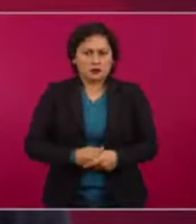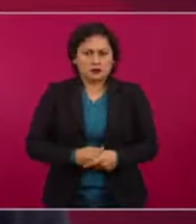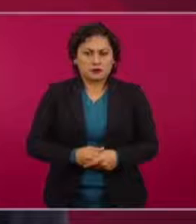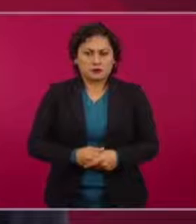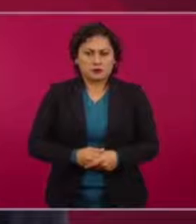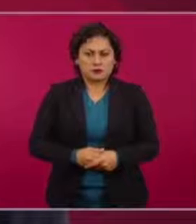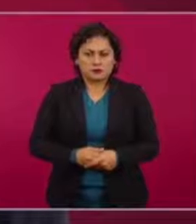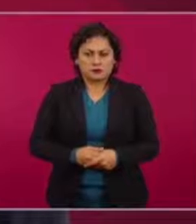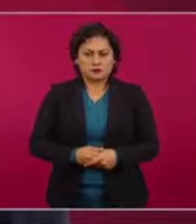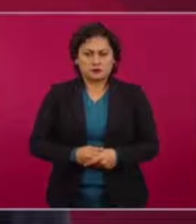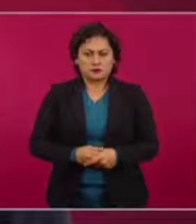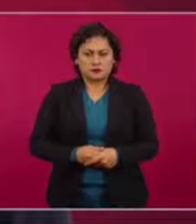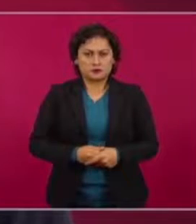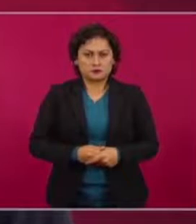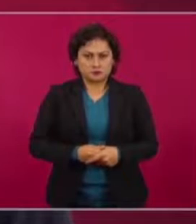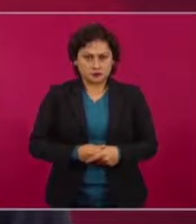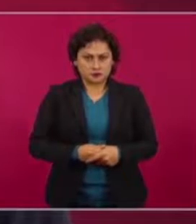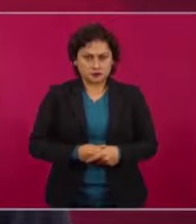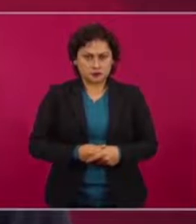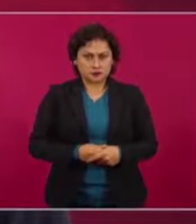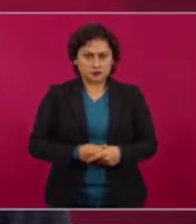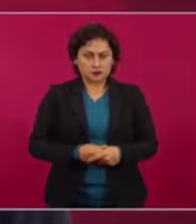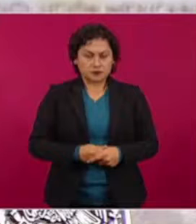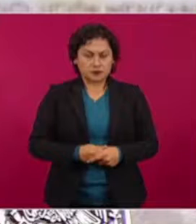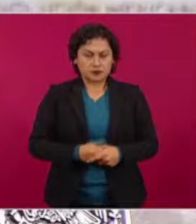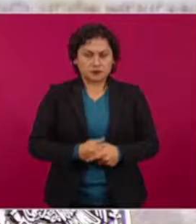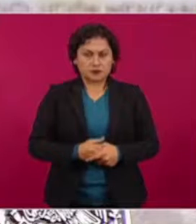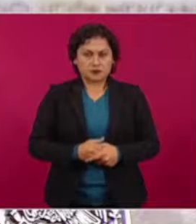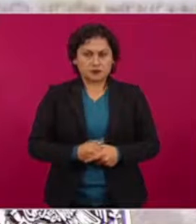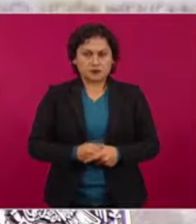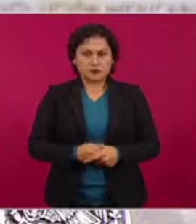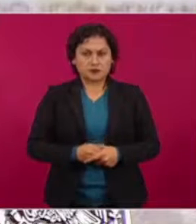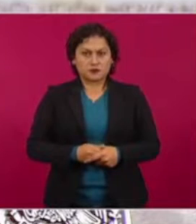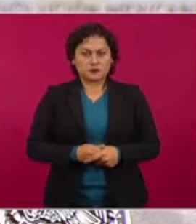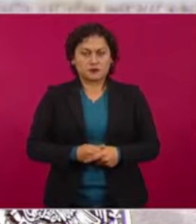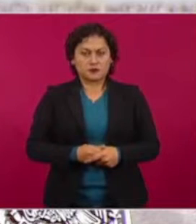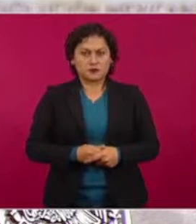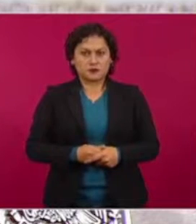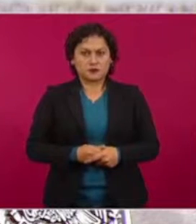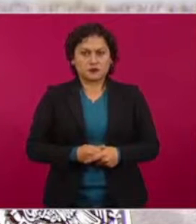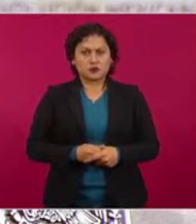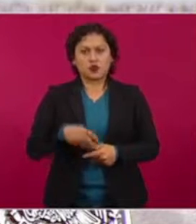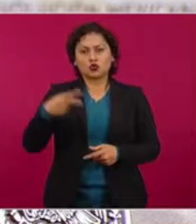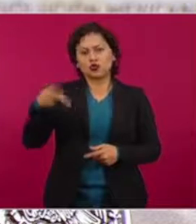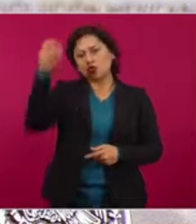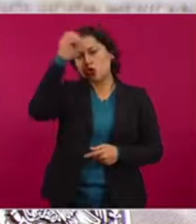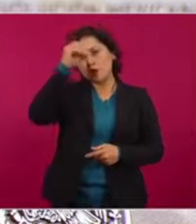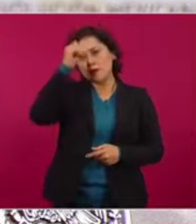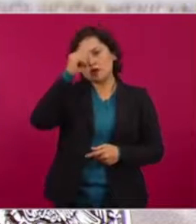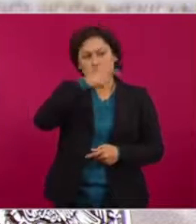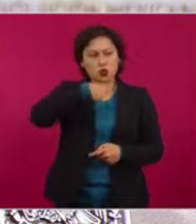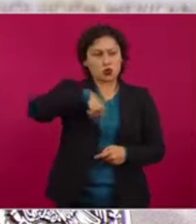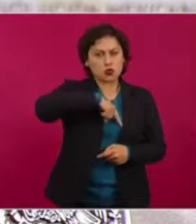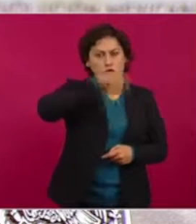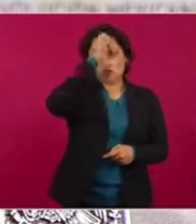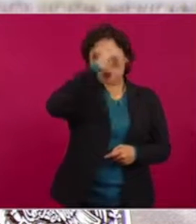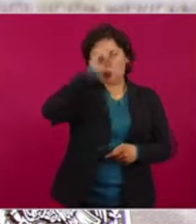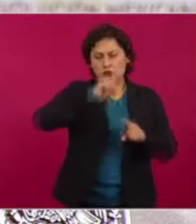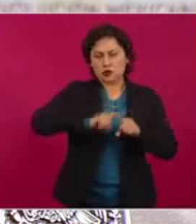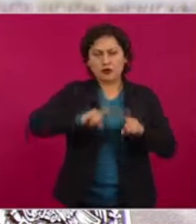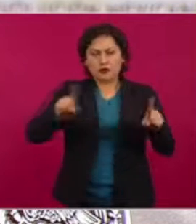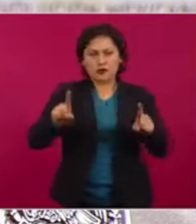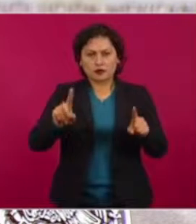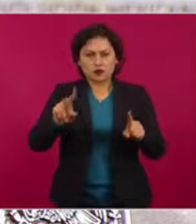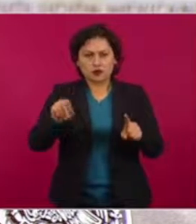no coinciden, ¿no?, con lo que estamos haciendo. O sea, no lo haces